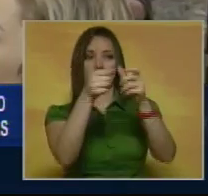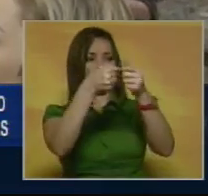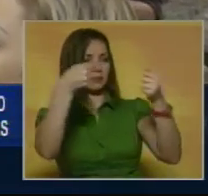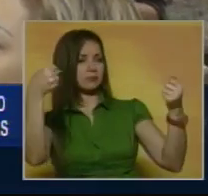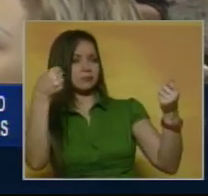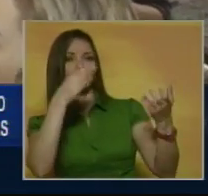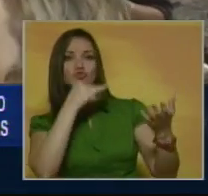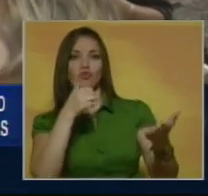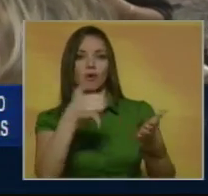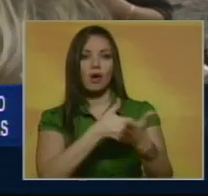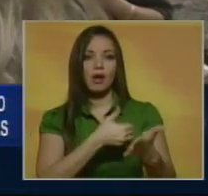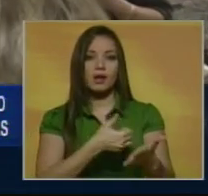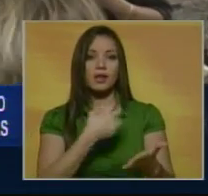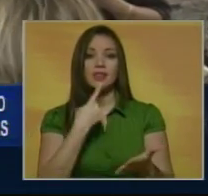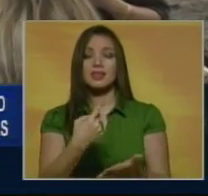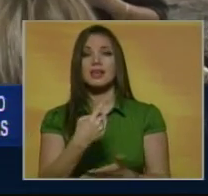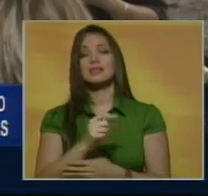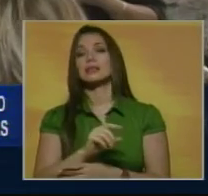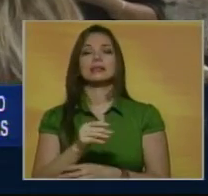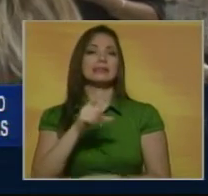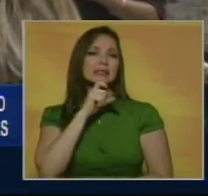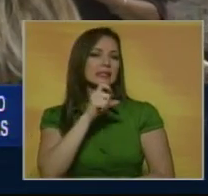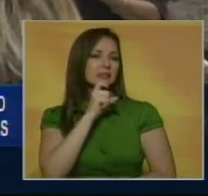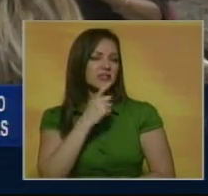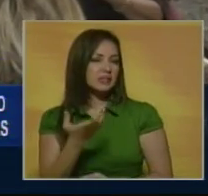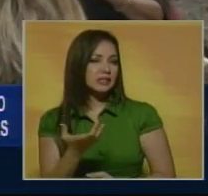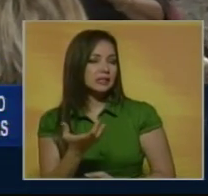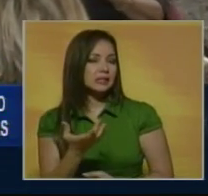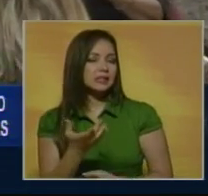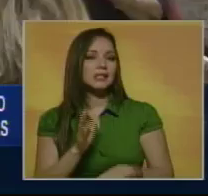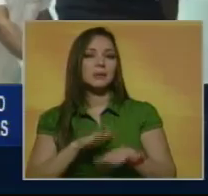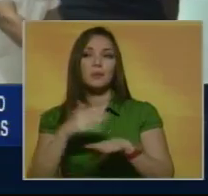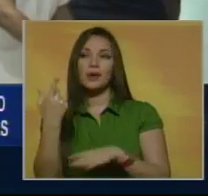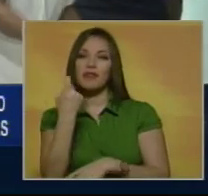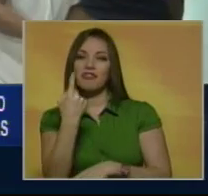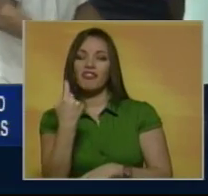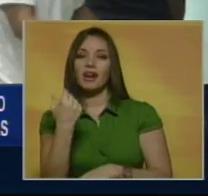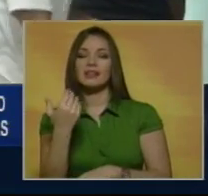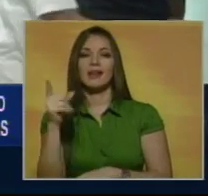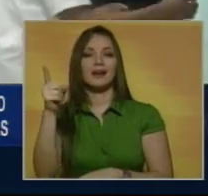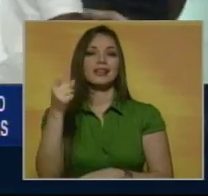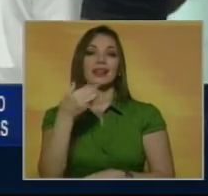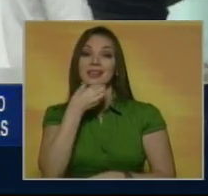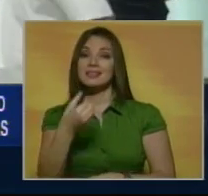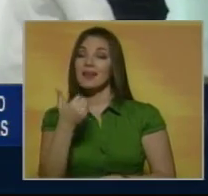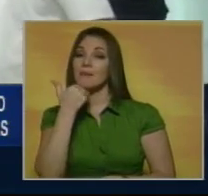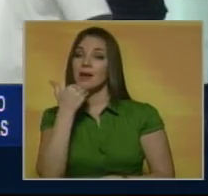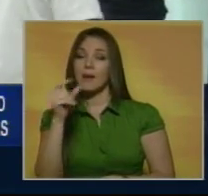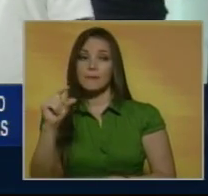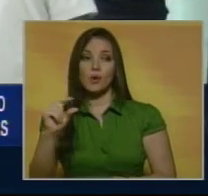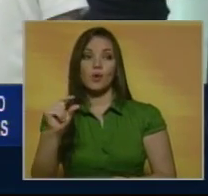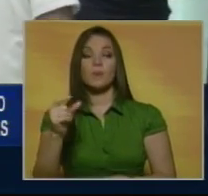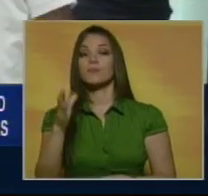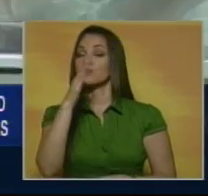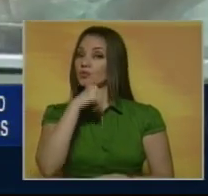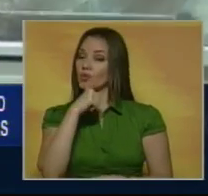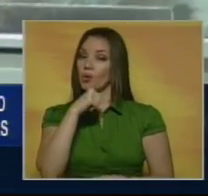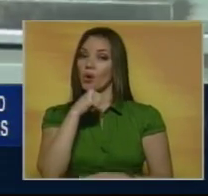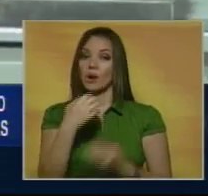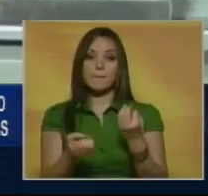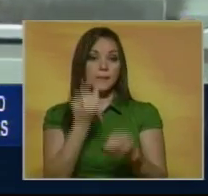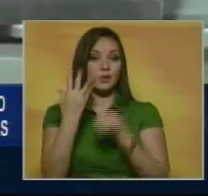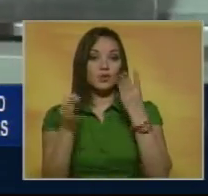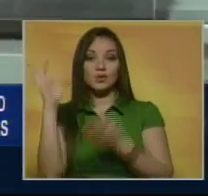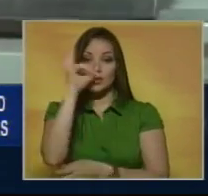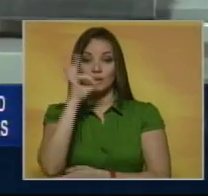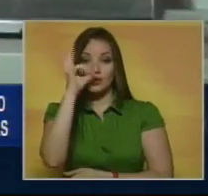con dificultad que la producción se regularice a menos de 3 meses para las fiestas pascueras, tomando en cuenta que tampoco existe producción de